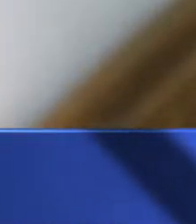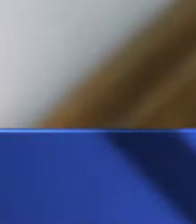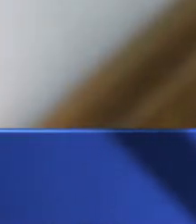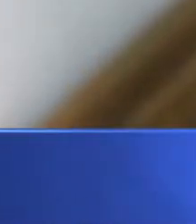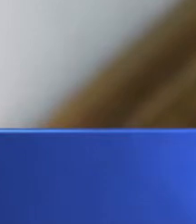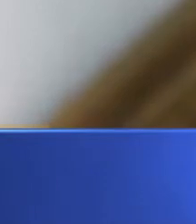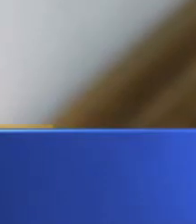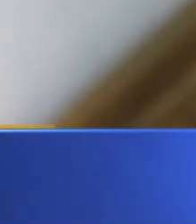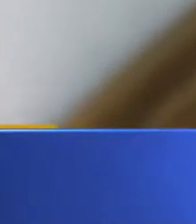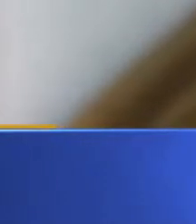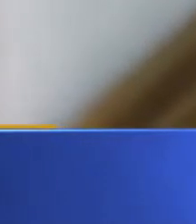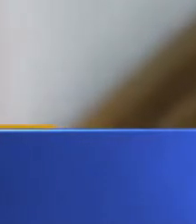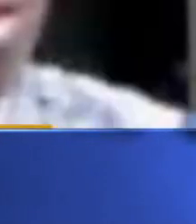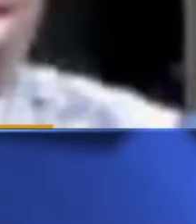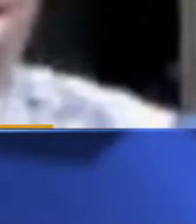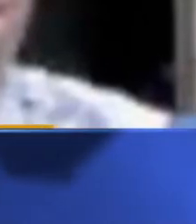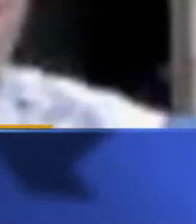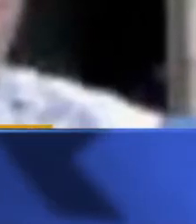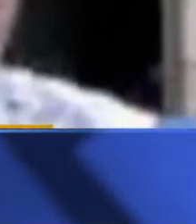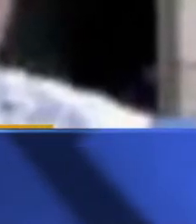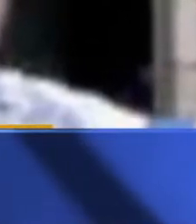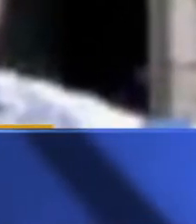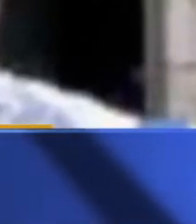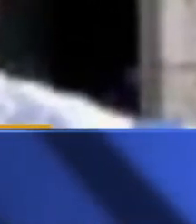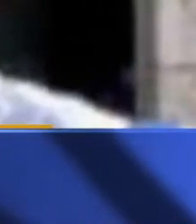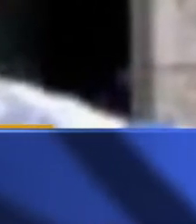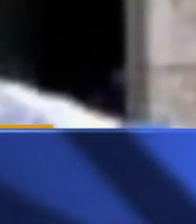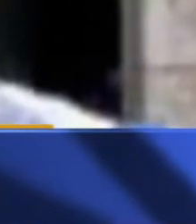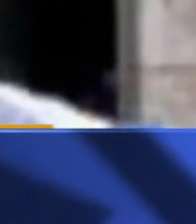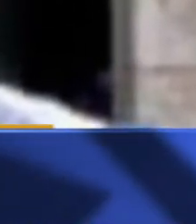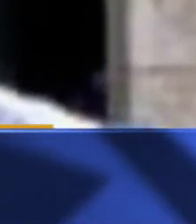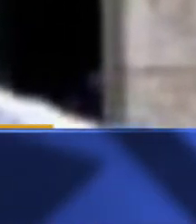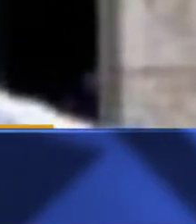periodista Emeterio Rivas. Eso será más adelante, ya regresamos.